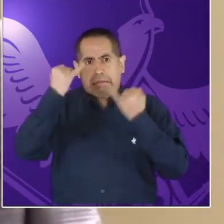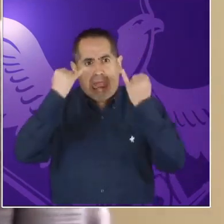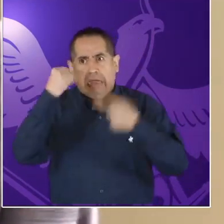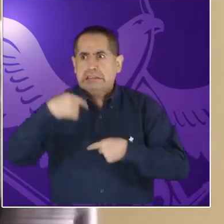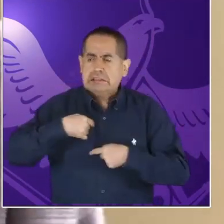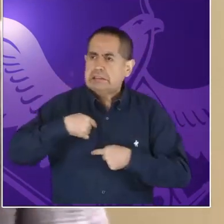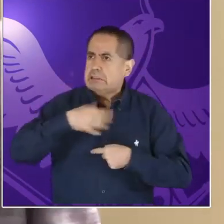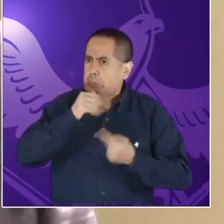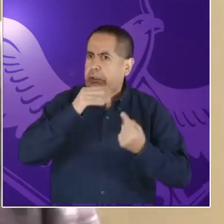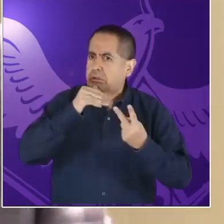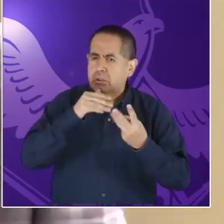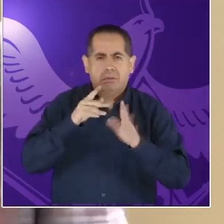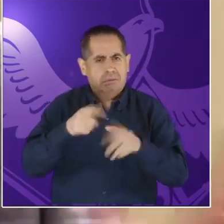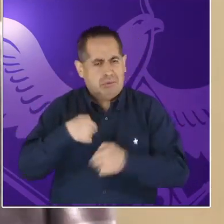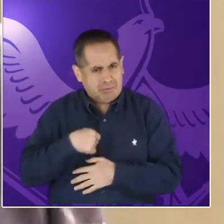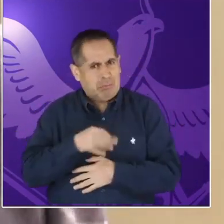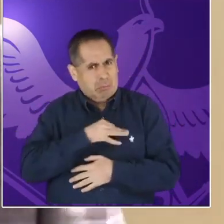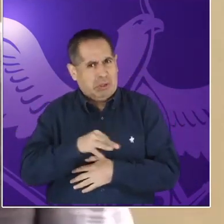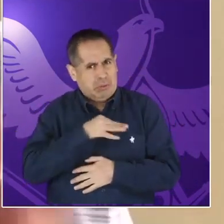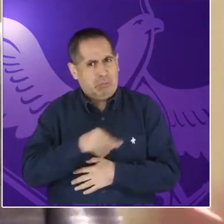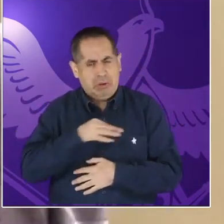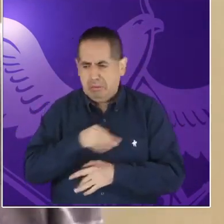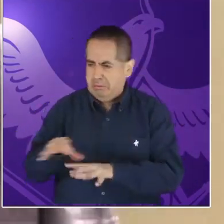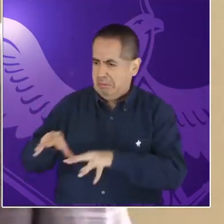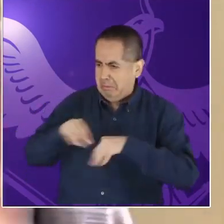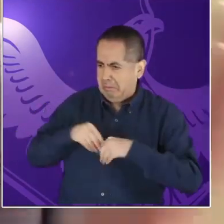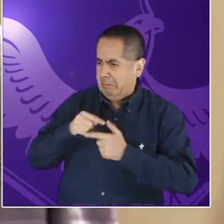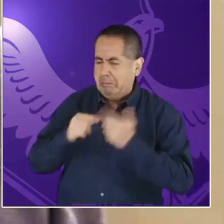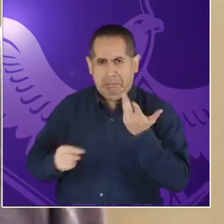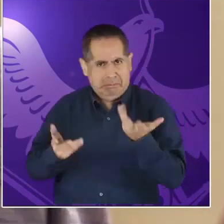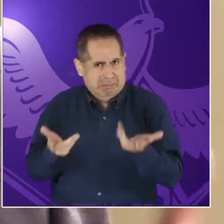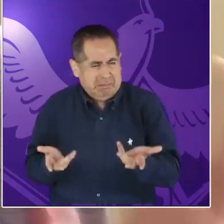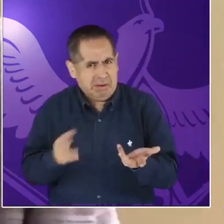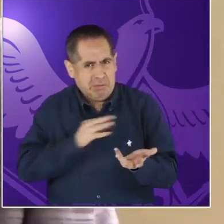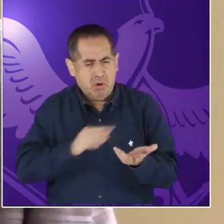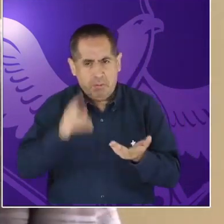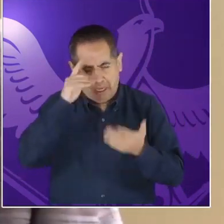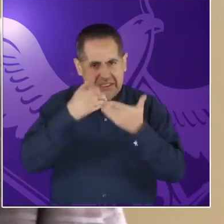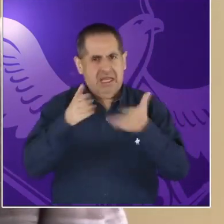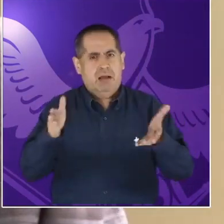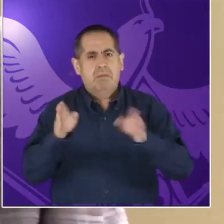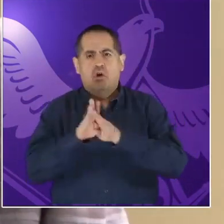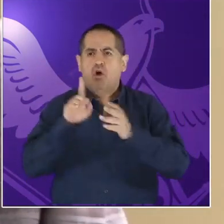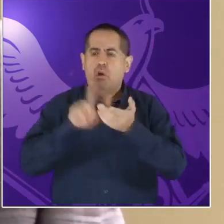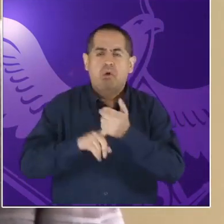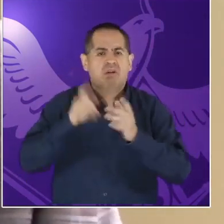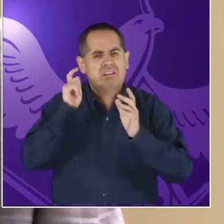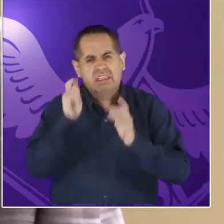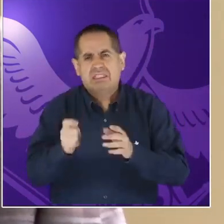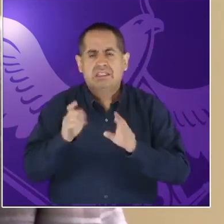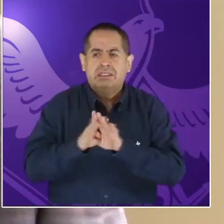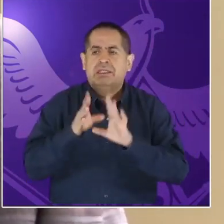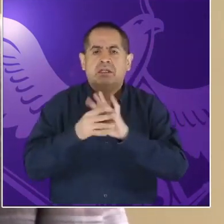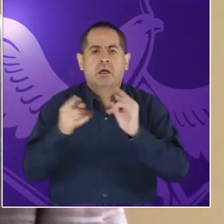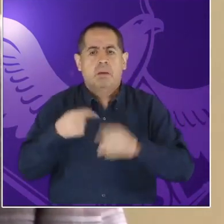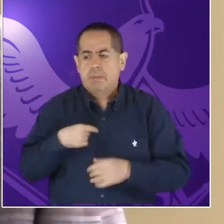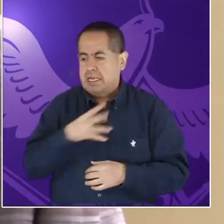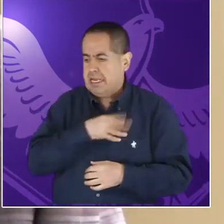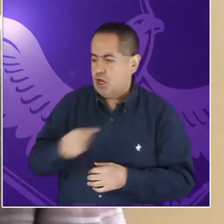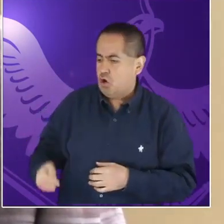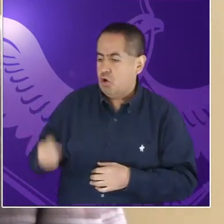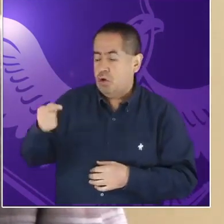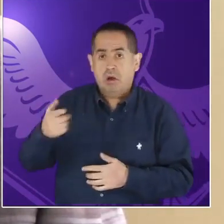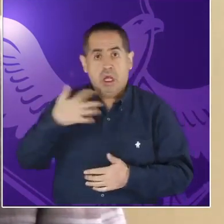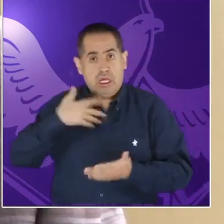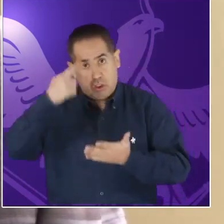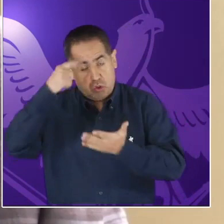de ideas que hay en torno a quién cría y a quién adopta y a quién acoge, ¿no? En un sentido muy amplio de la